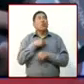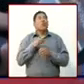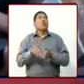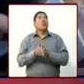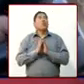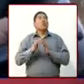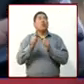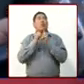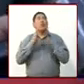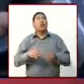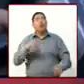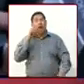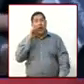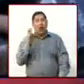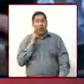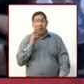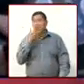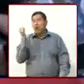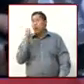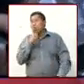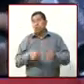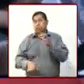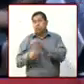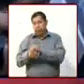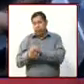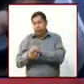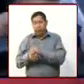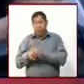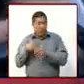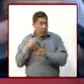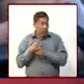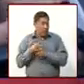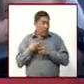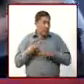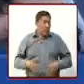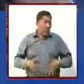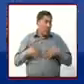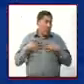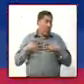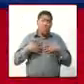al compañero Evo que se pueda resguardar, que pueda precautelar la vida, que es necesario.